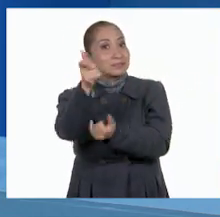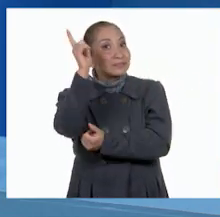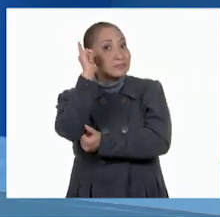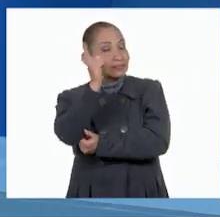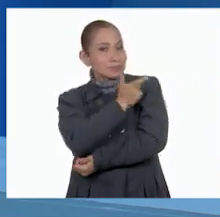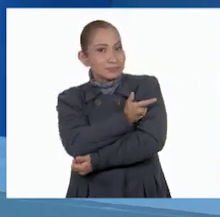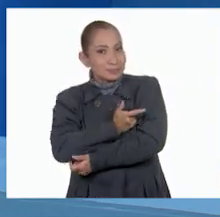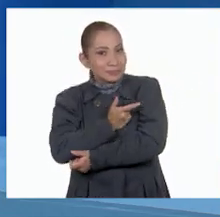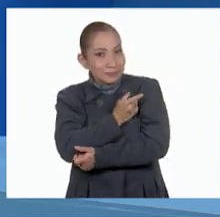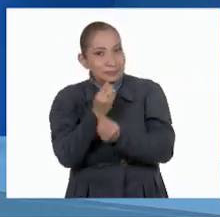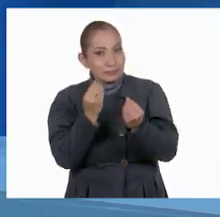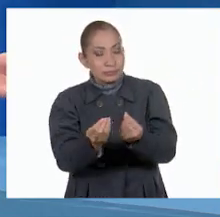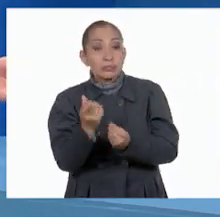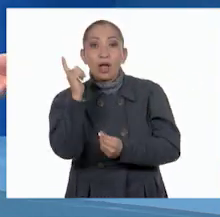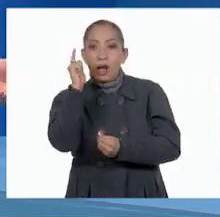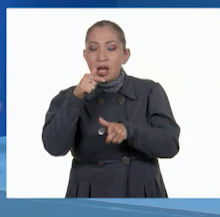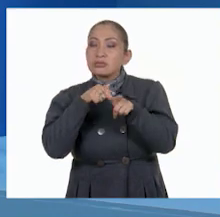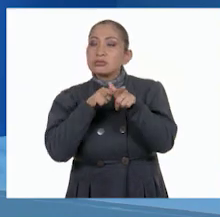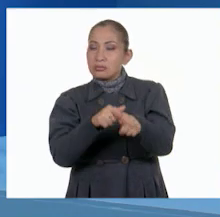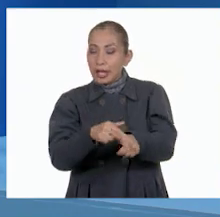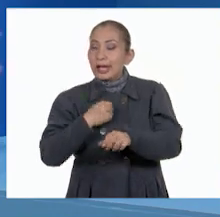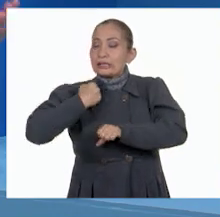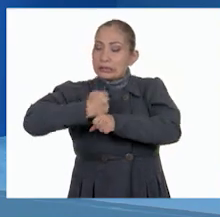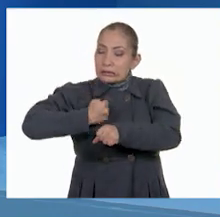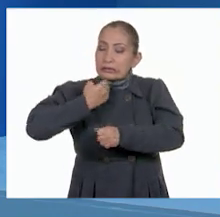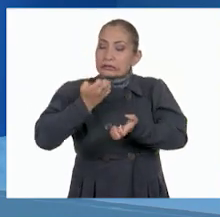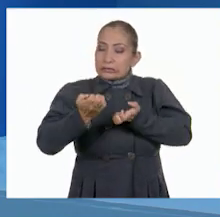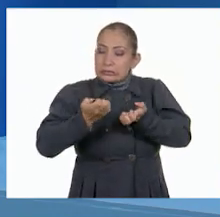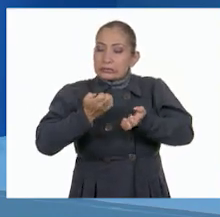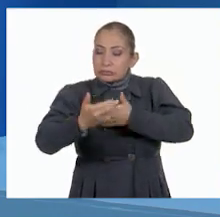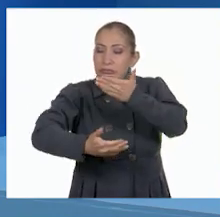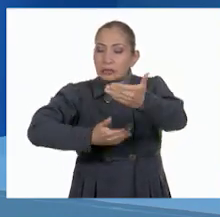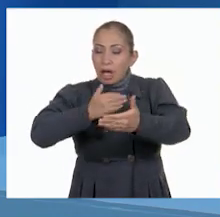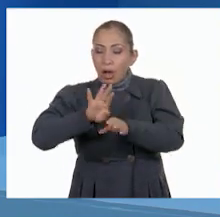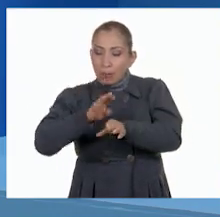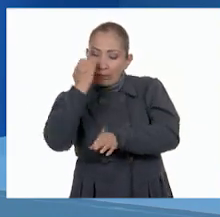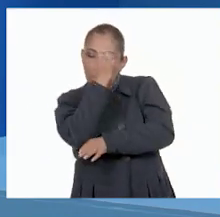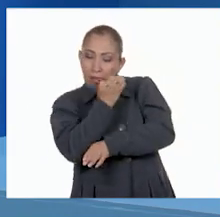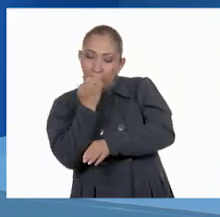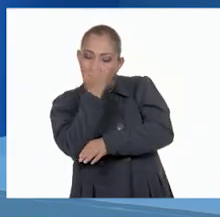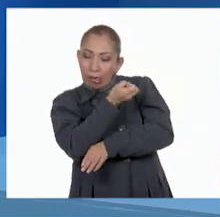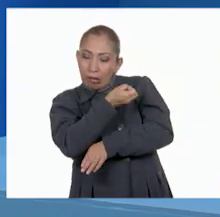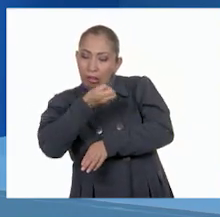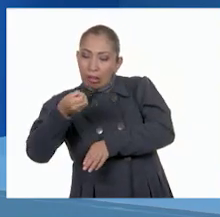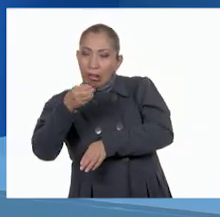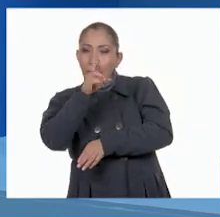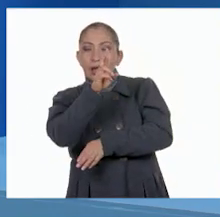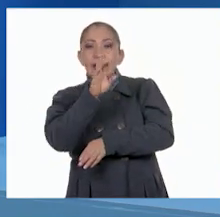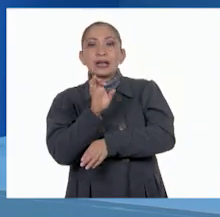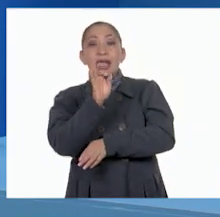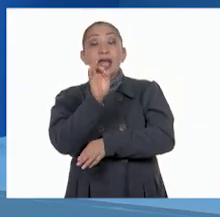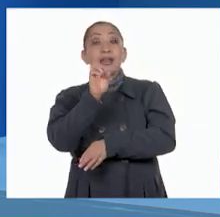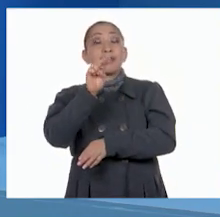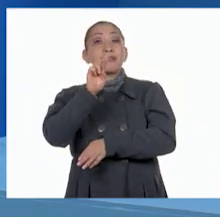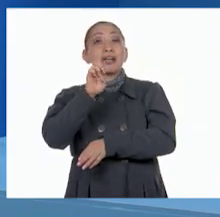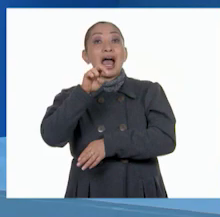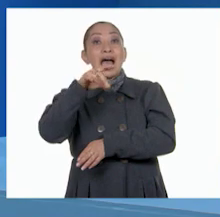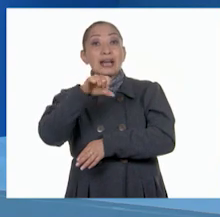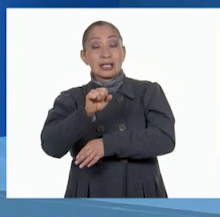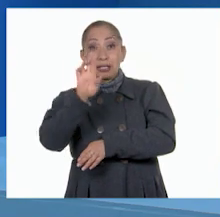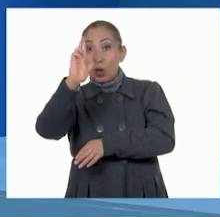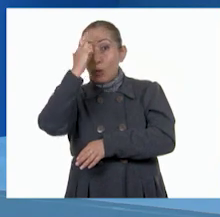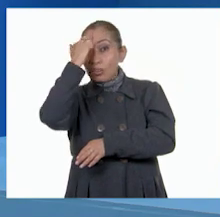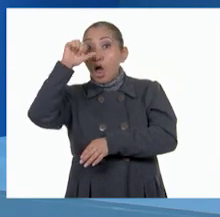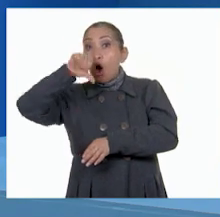hayan divertido y espero que sigan así ejercitando cómo descifrar los refranes. Y el día de hoy,